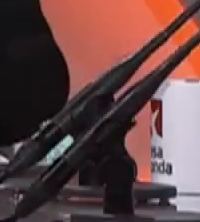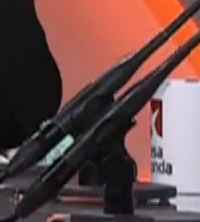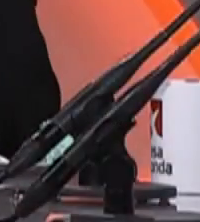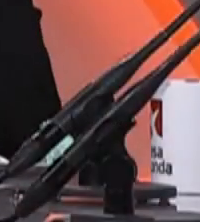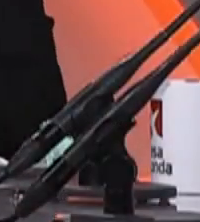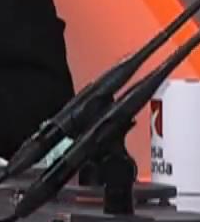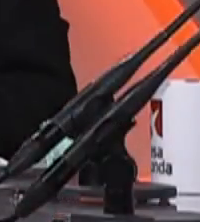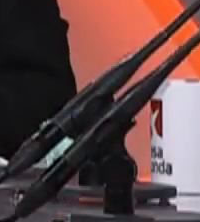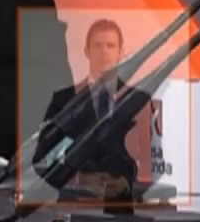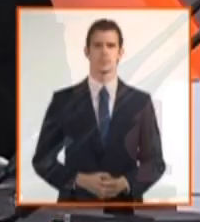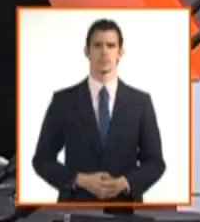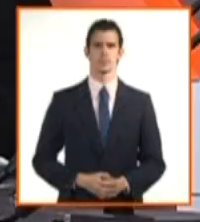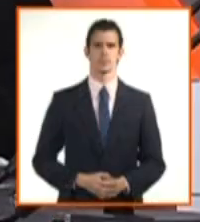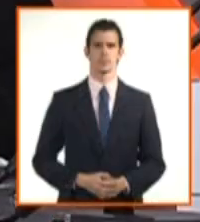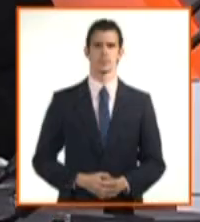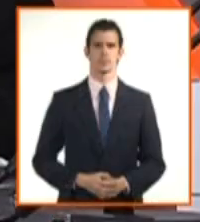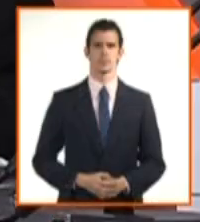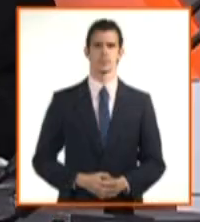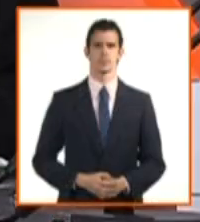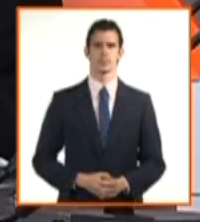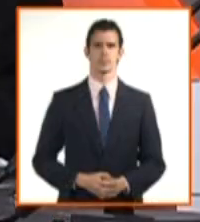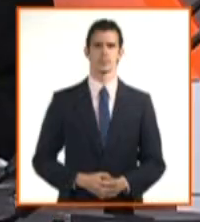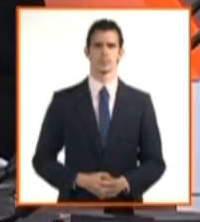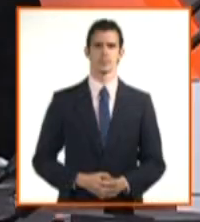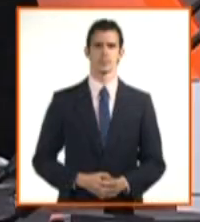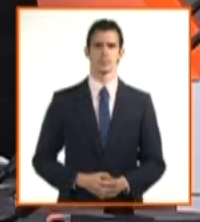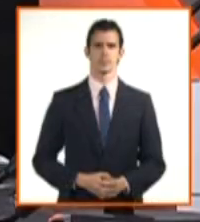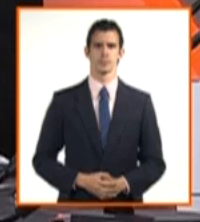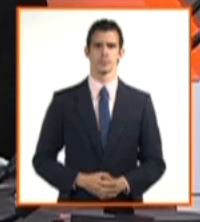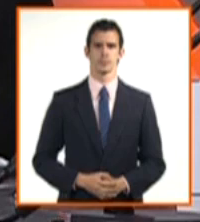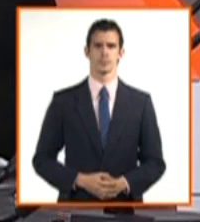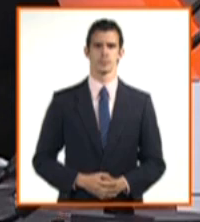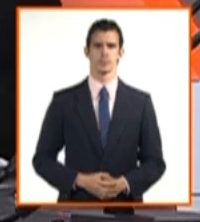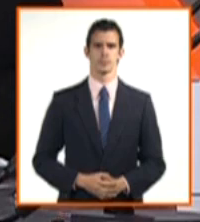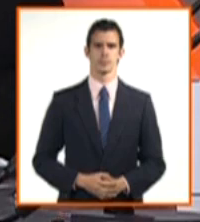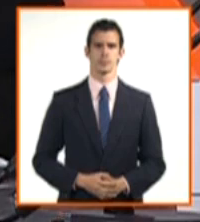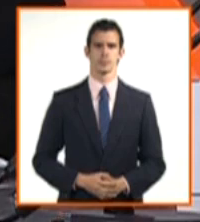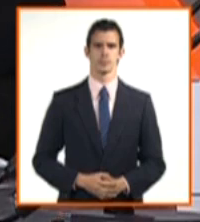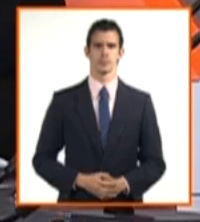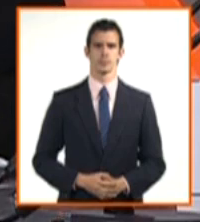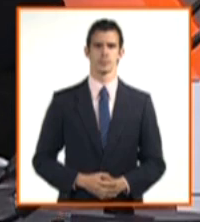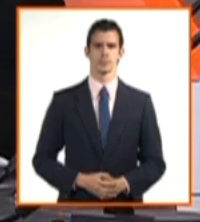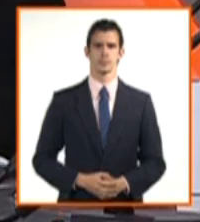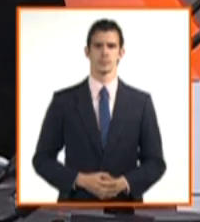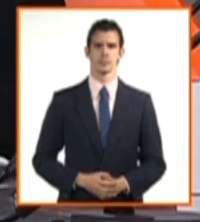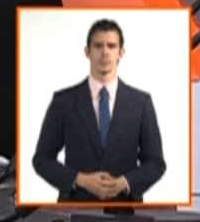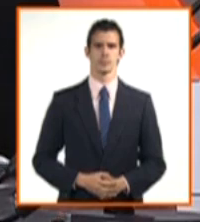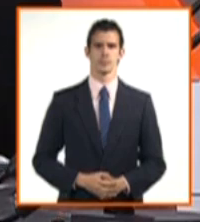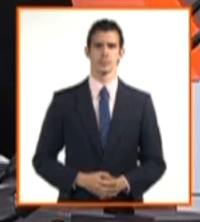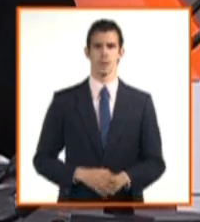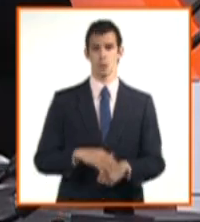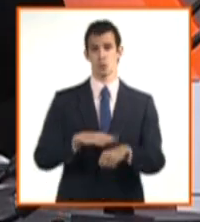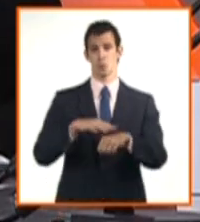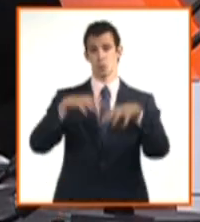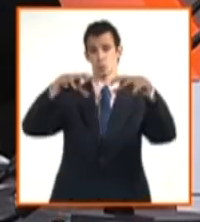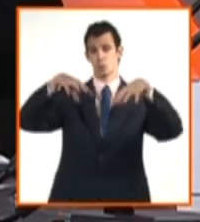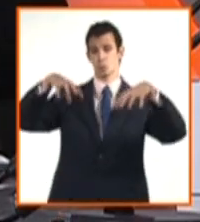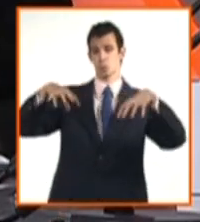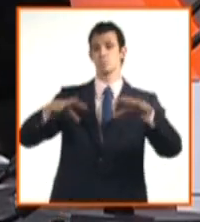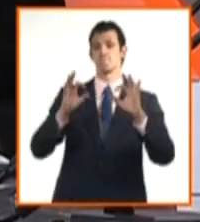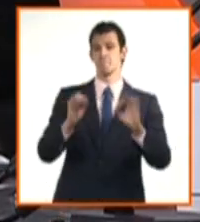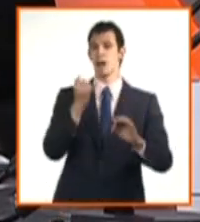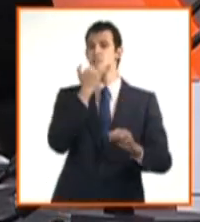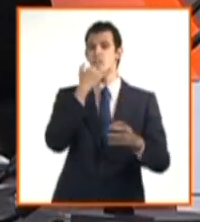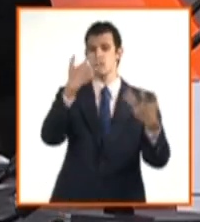esas lluvias también han provocado afectaciones en el sistema eléctrico del país vamos de inmediato con un pase en vivo